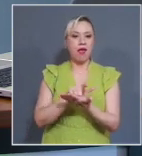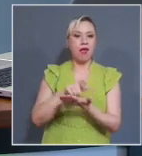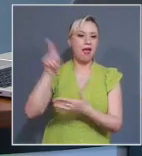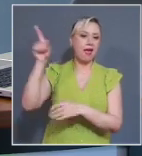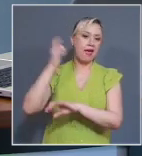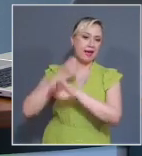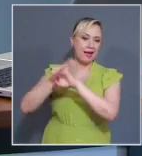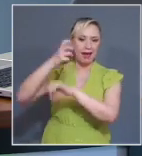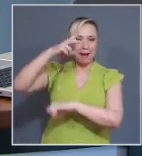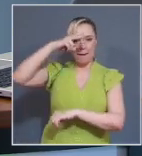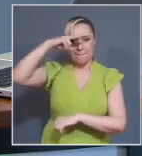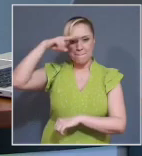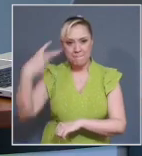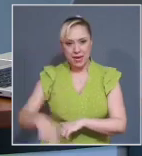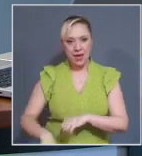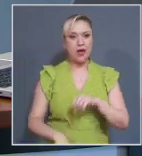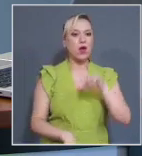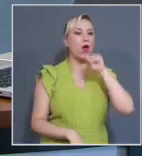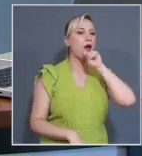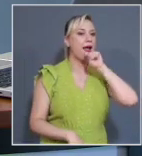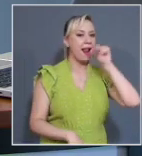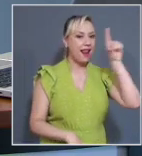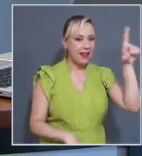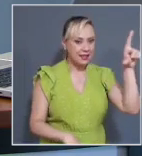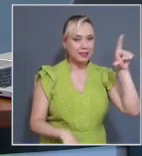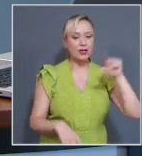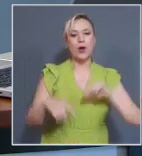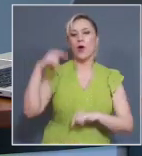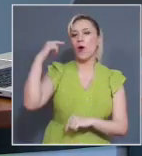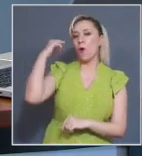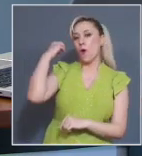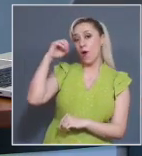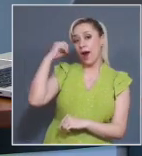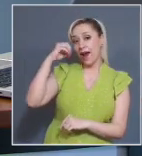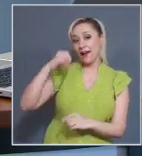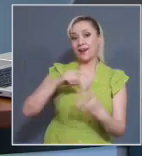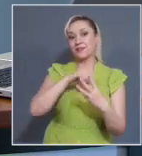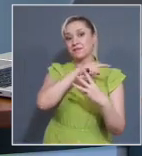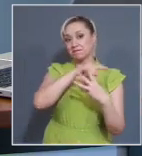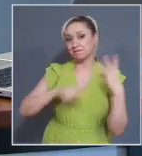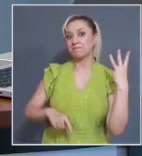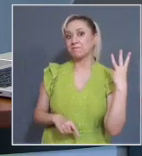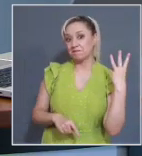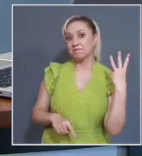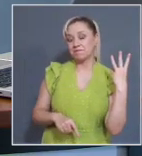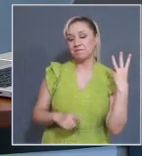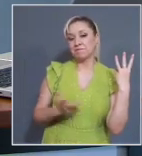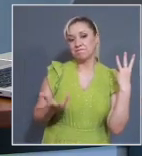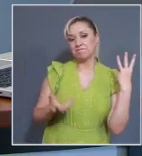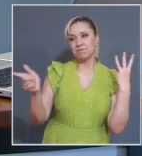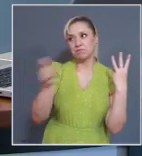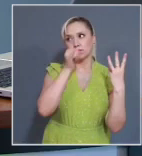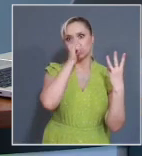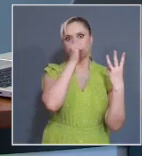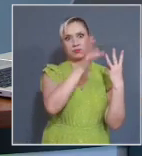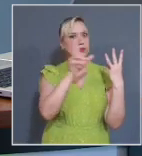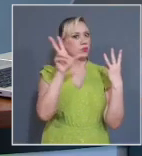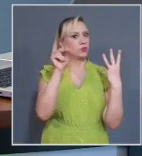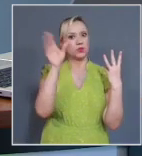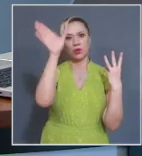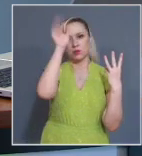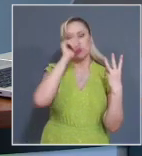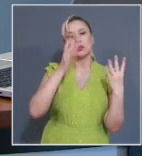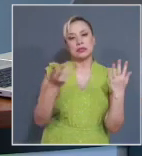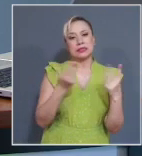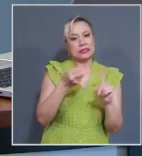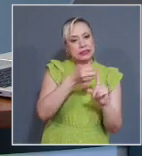de Jalisco y de Oaxaca. En los 3 casos, estas disposiciones impugnadas regulan la rectificación del